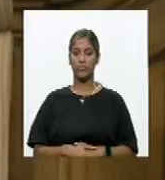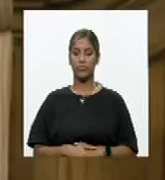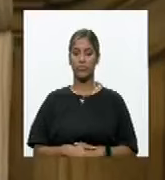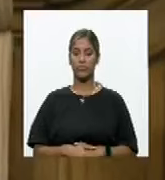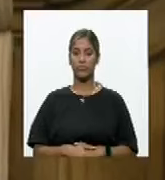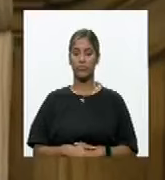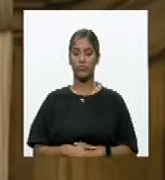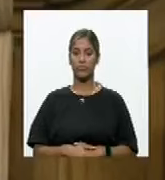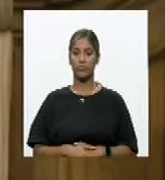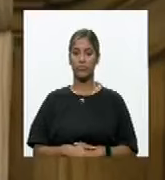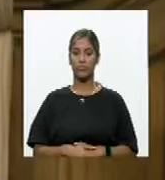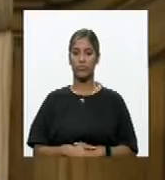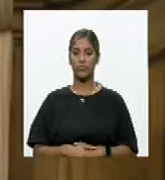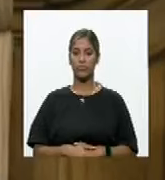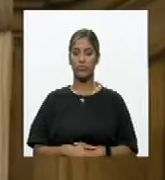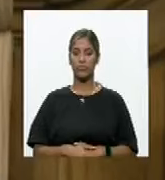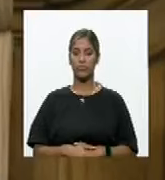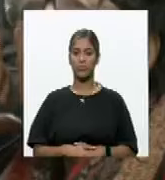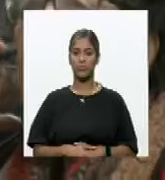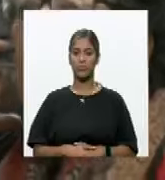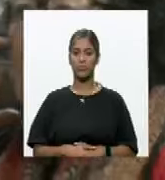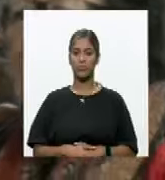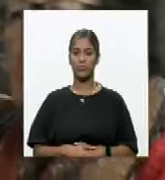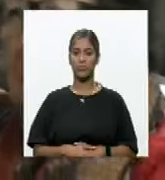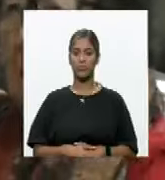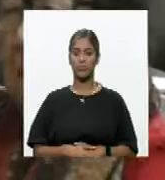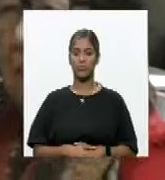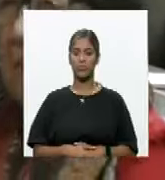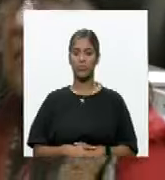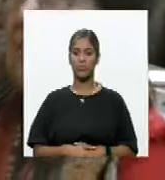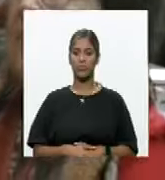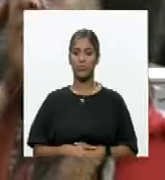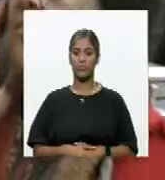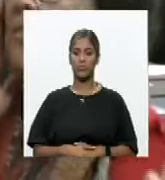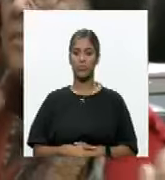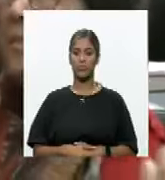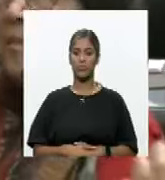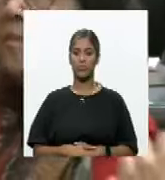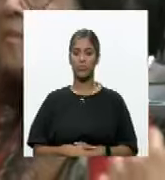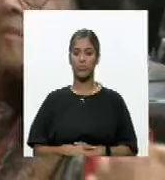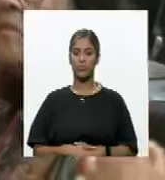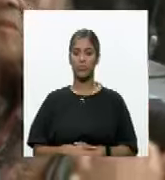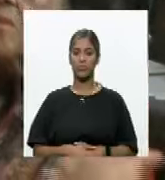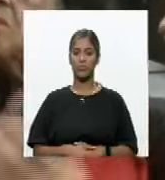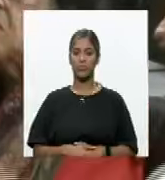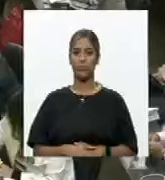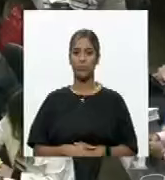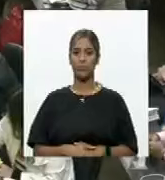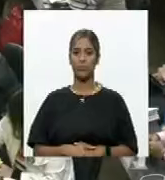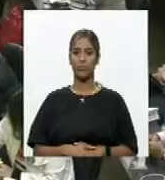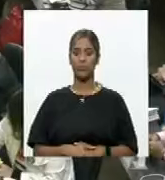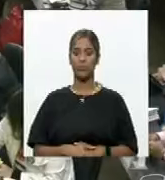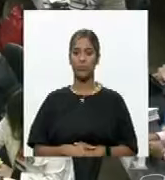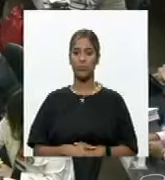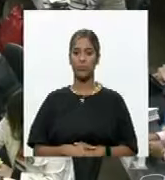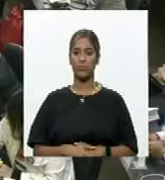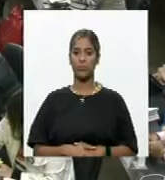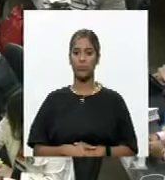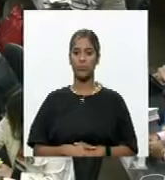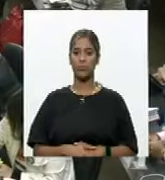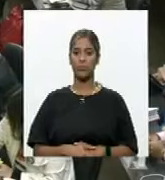Josefina, Domínguez Madera Luis Alejandro, Estanga de Bastardo Carmen